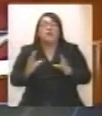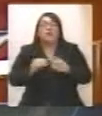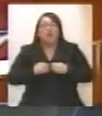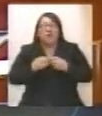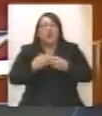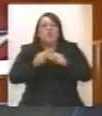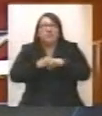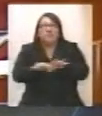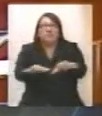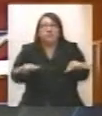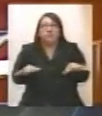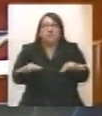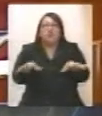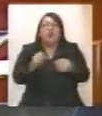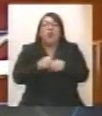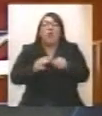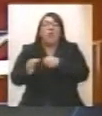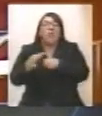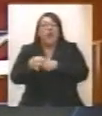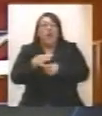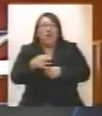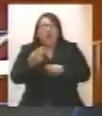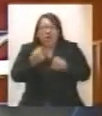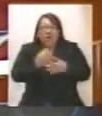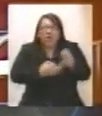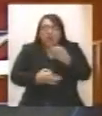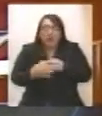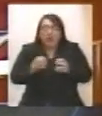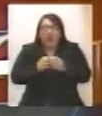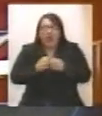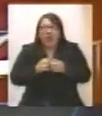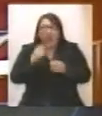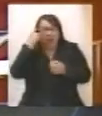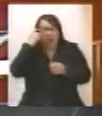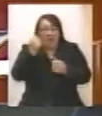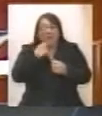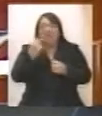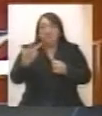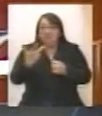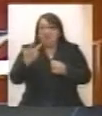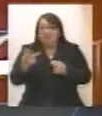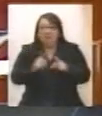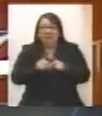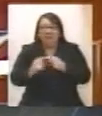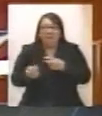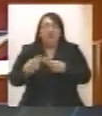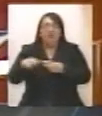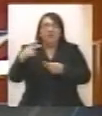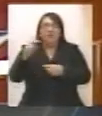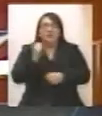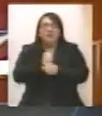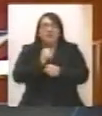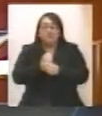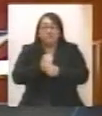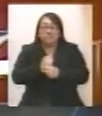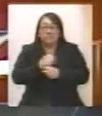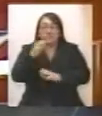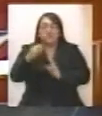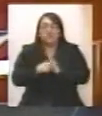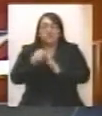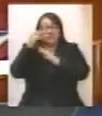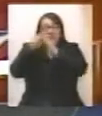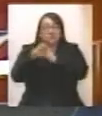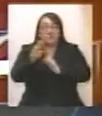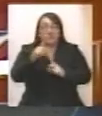medidas expansivas, tanto fiscales como monetarias. Y tercero, el incremento de producción del proyecto